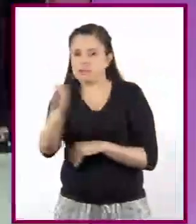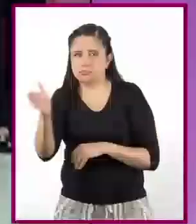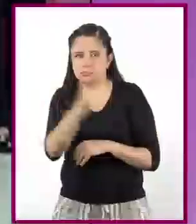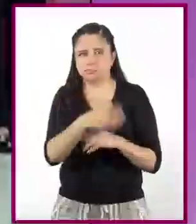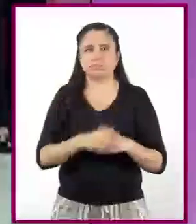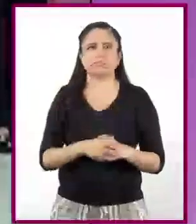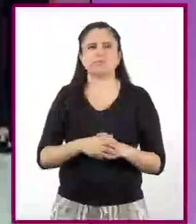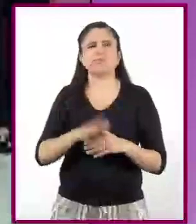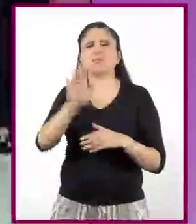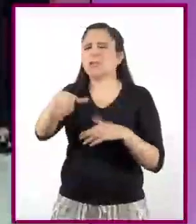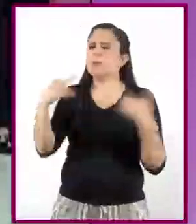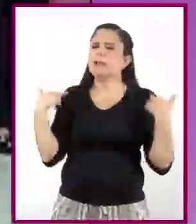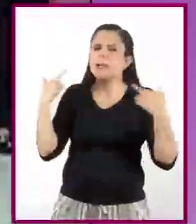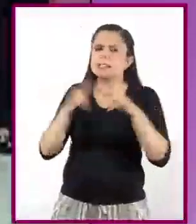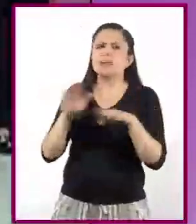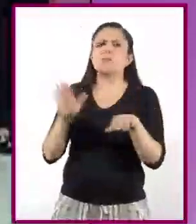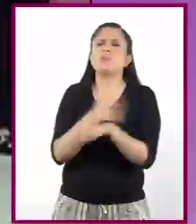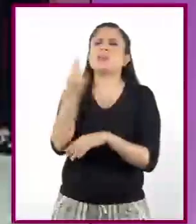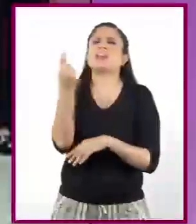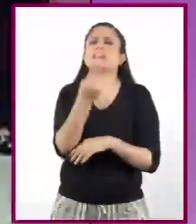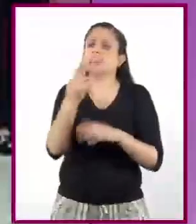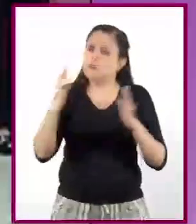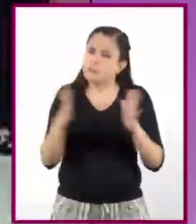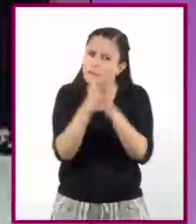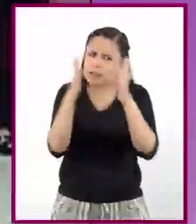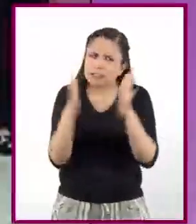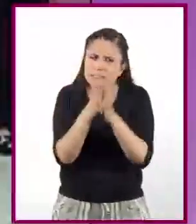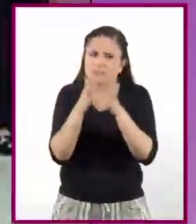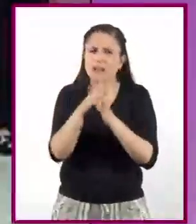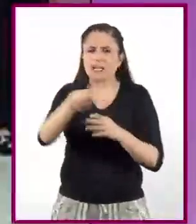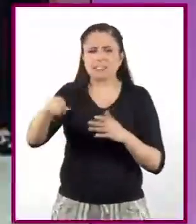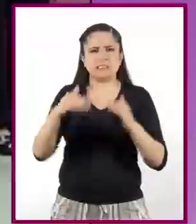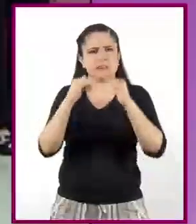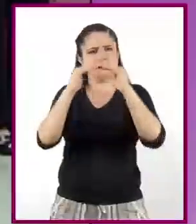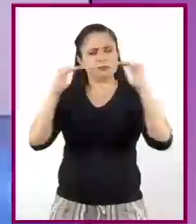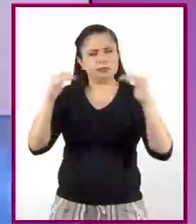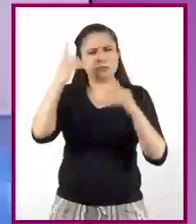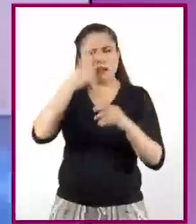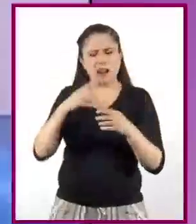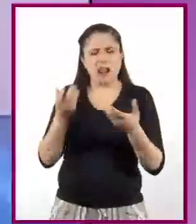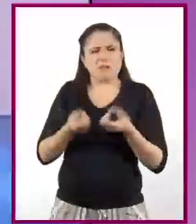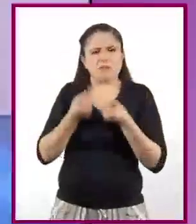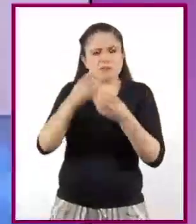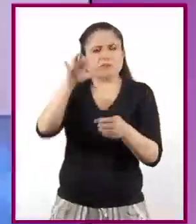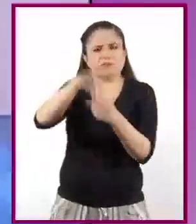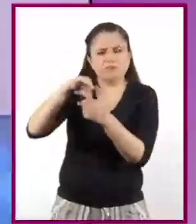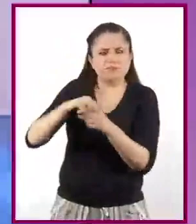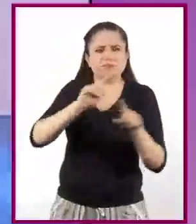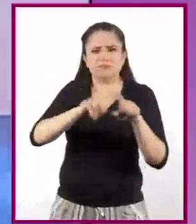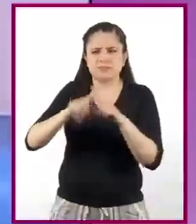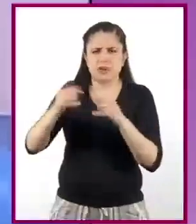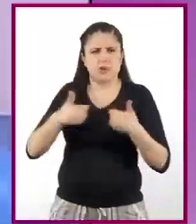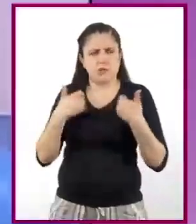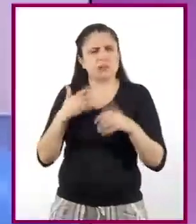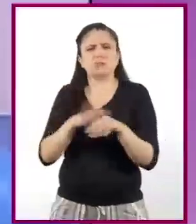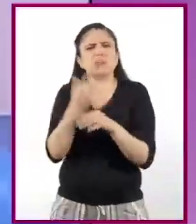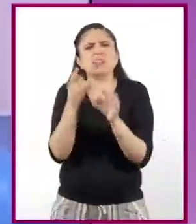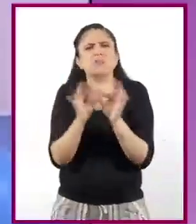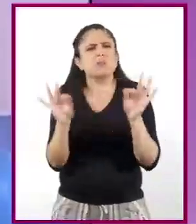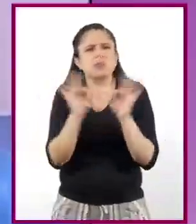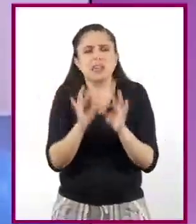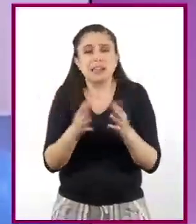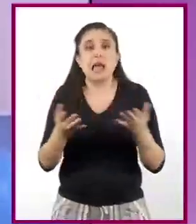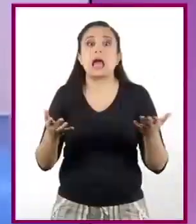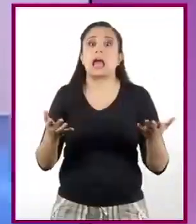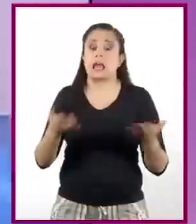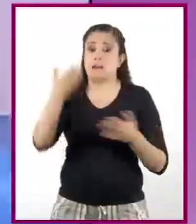Maestra, ¿por qué es necesario que los jóvenes participen en la vida democrática de nuestro país? Mira, como hemos escuchado decir en numerosas ocasiones,